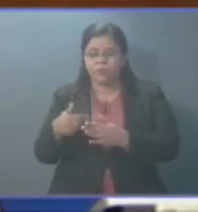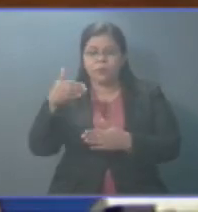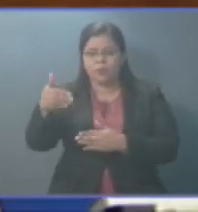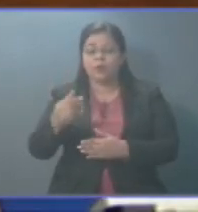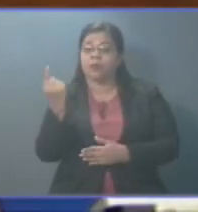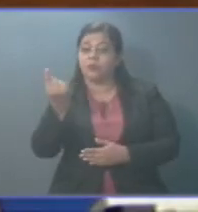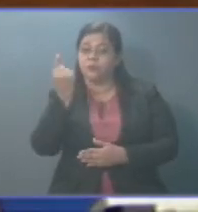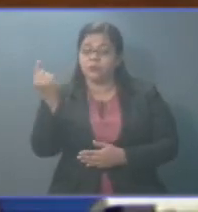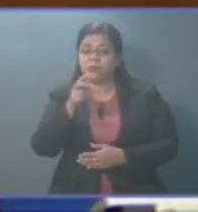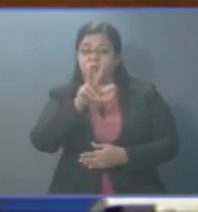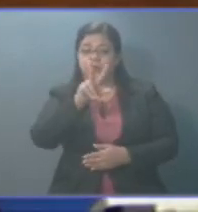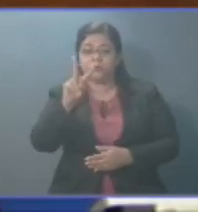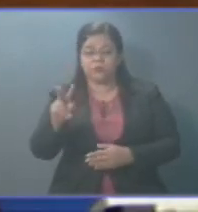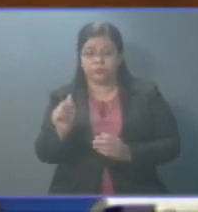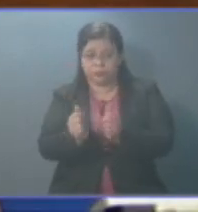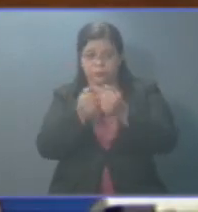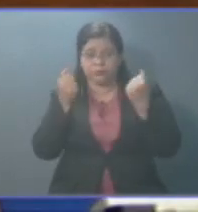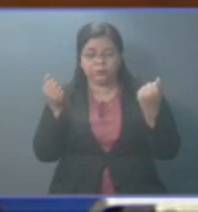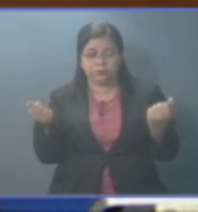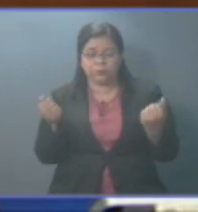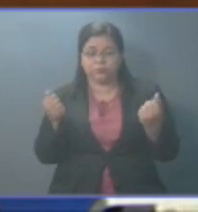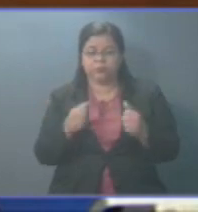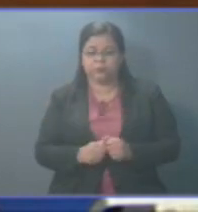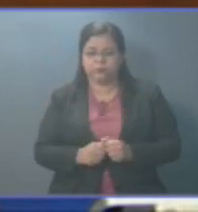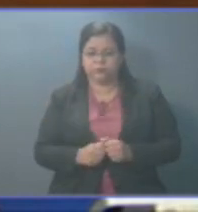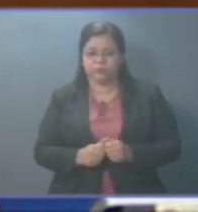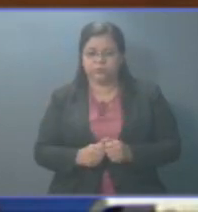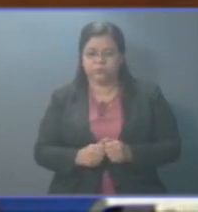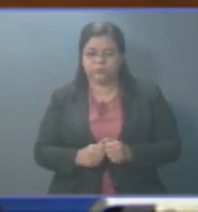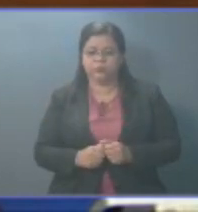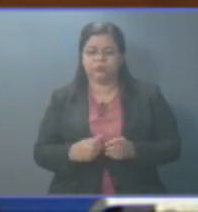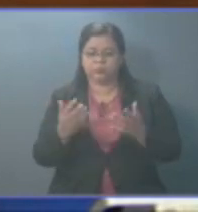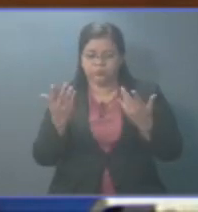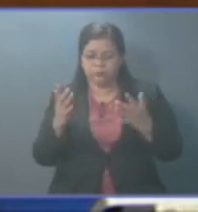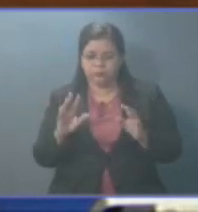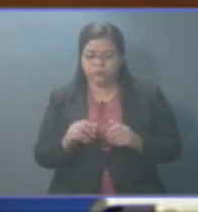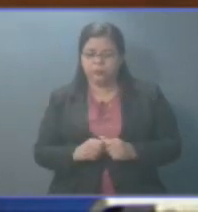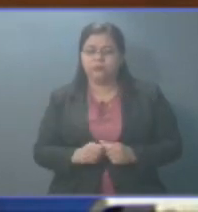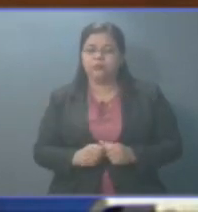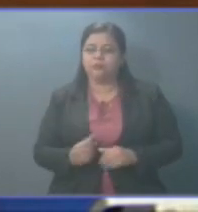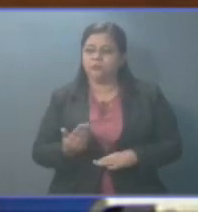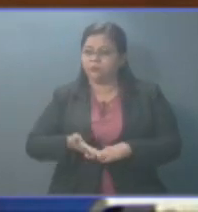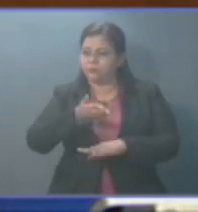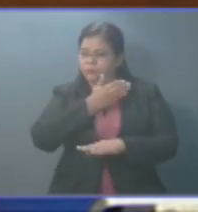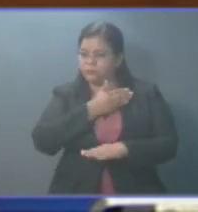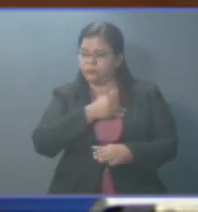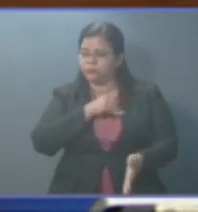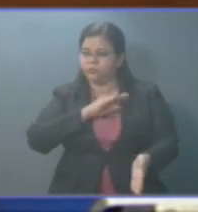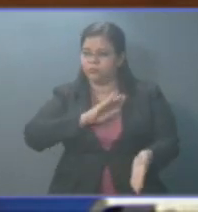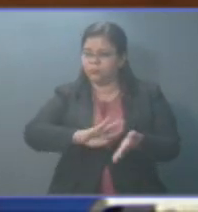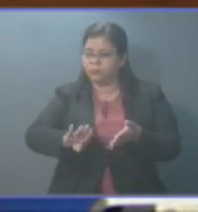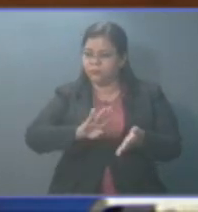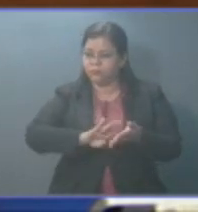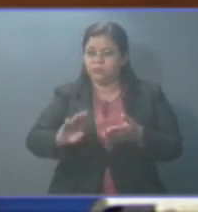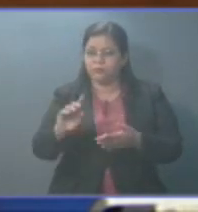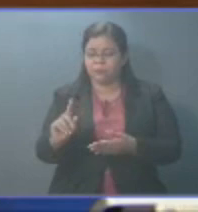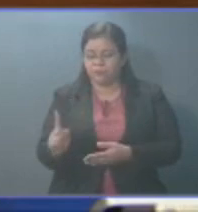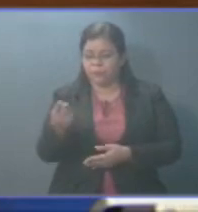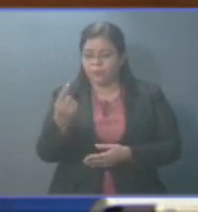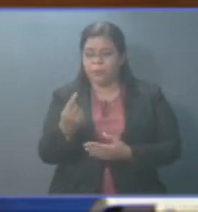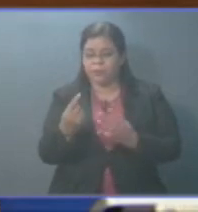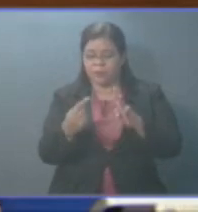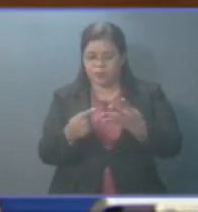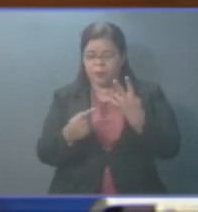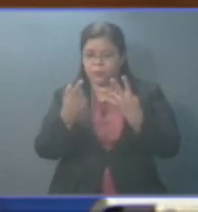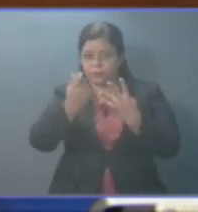32 millones, los cuales se gastaron en los primeros 4 meses y el resto